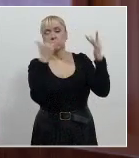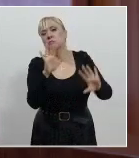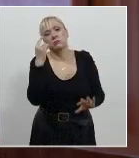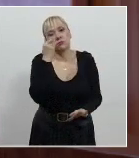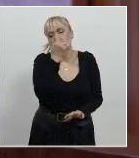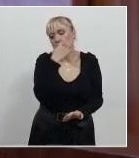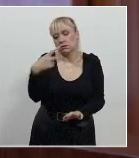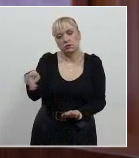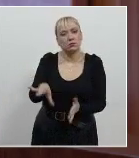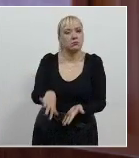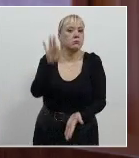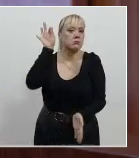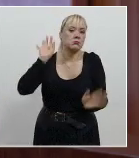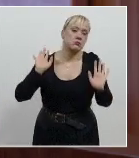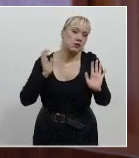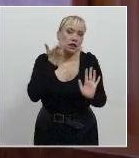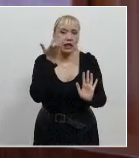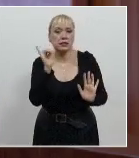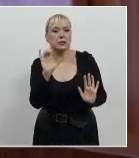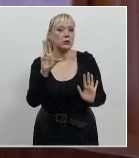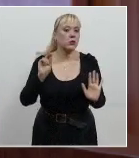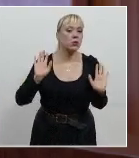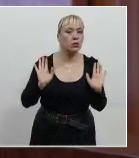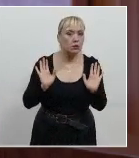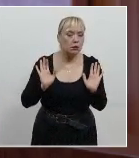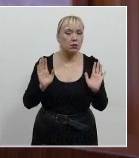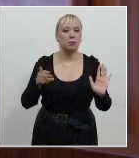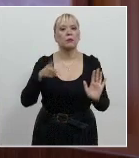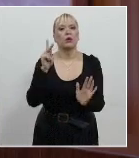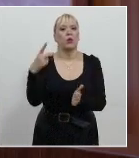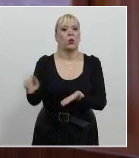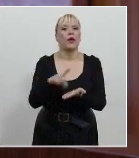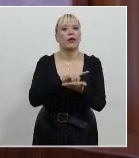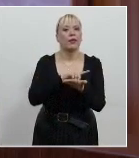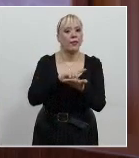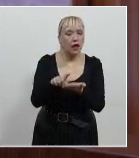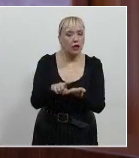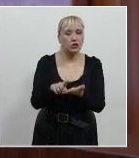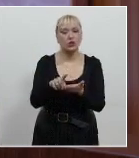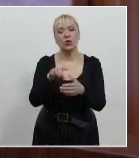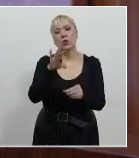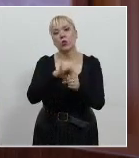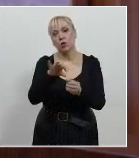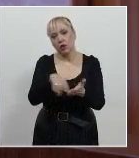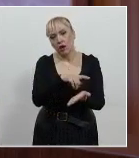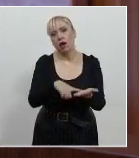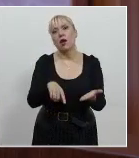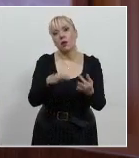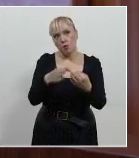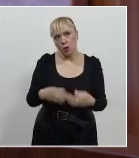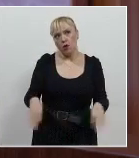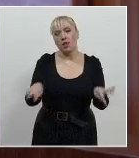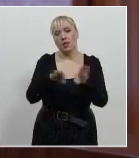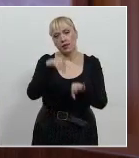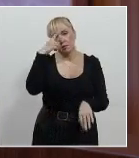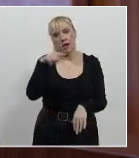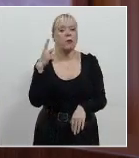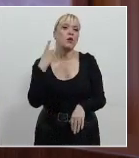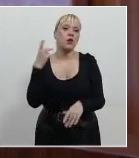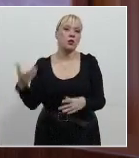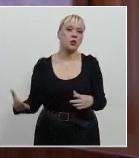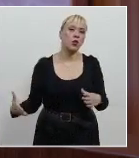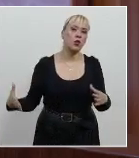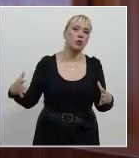elegibilidad que implica una restricción a un derecho político electoral fundamental, por lo que su